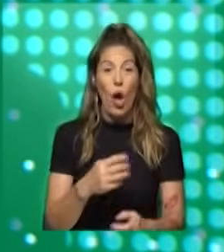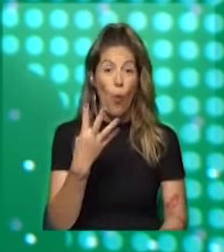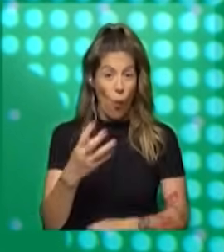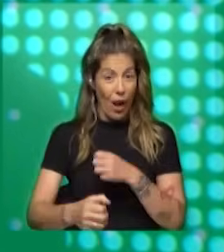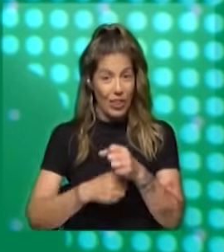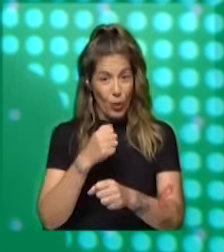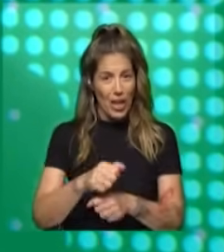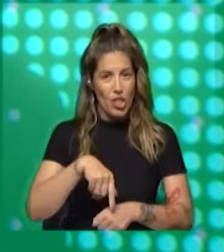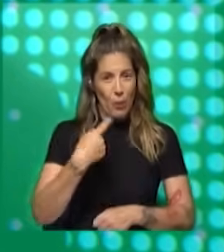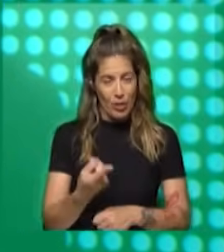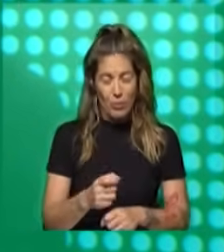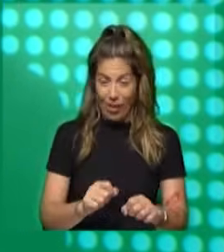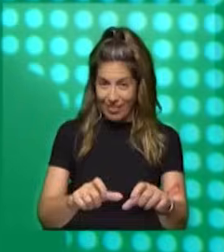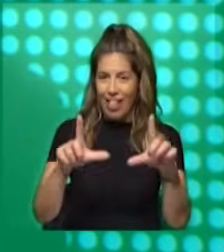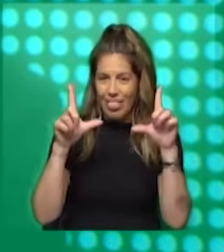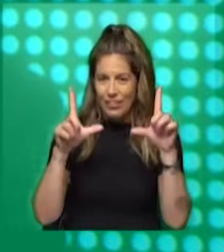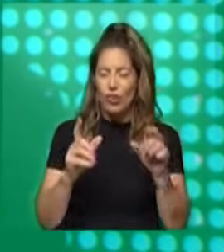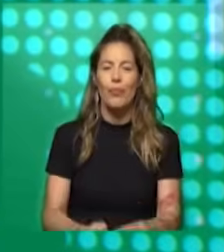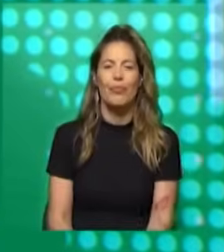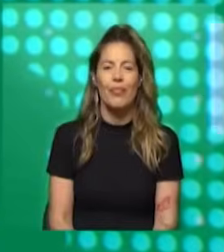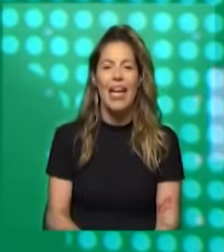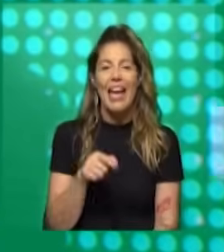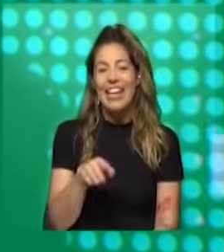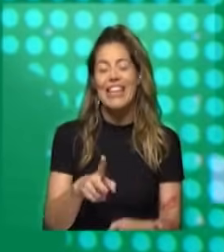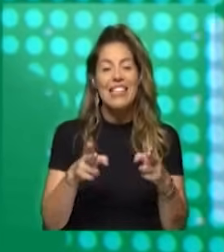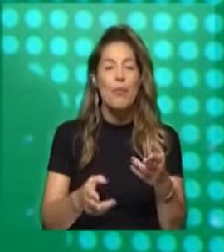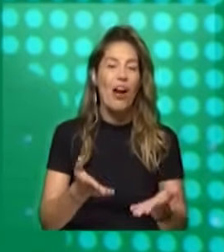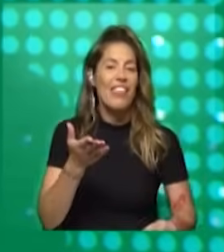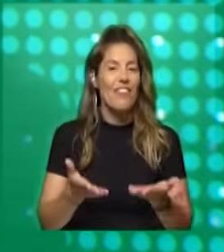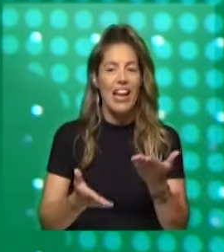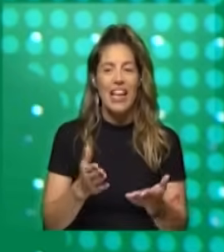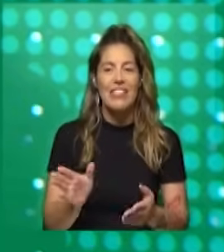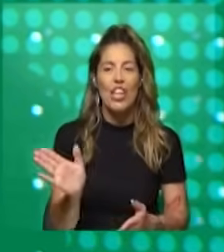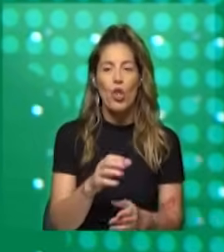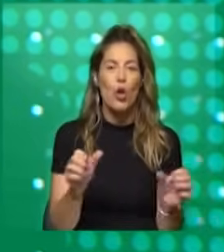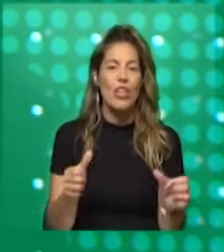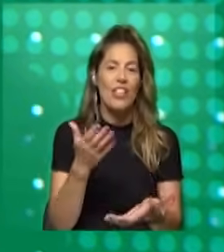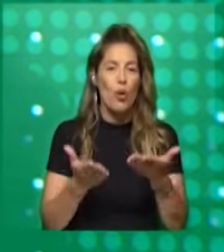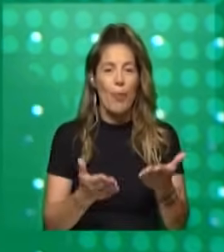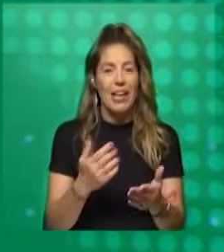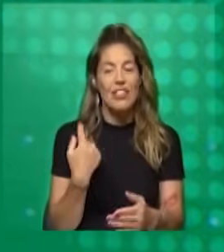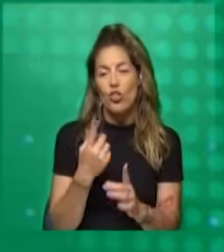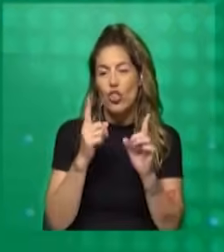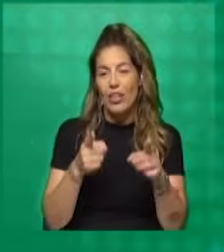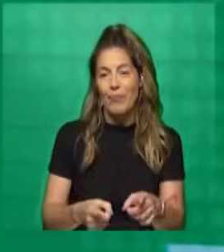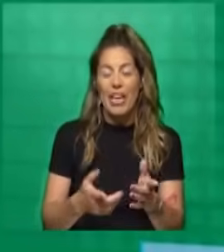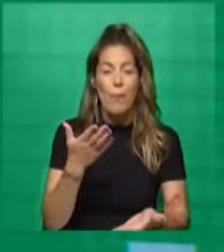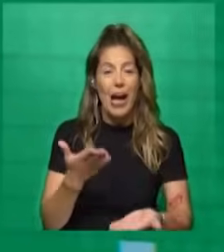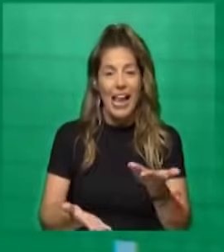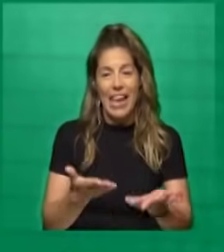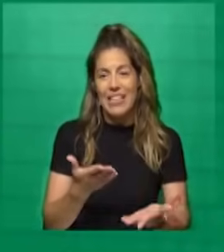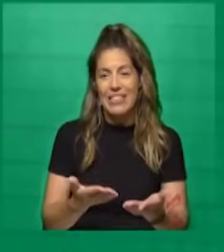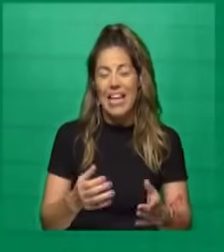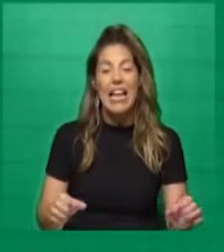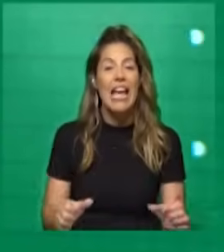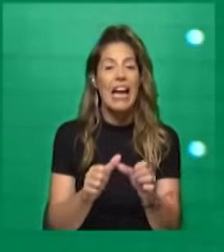¿eh? Sí, así sí, que atenti con esto. Bueno, Álvaro, esta es época de balances. Todo el mundo hace un balance de algo. A nosotros nos toca hacer un balance de lo